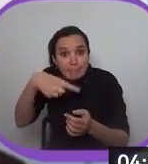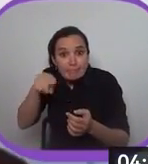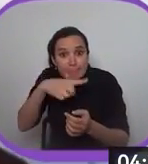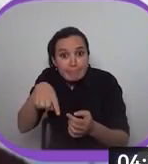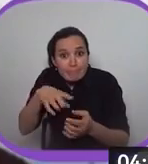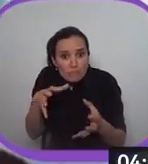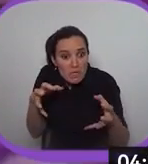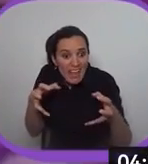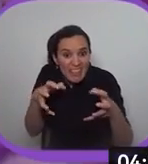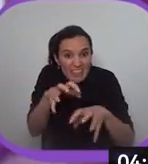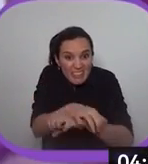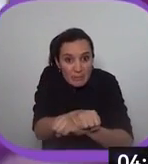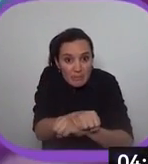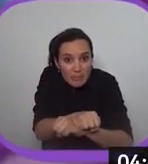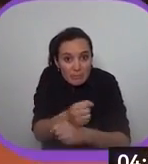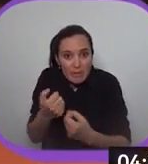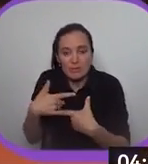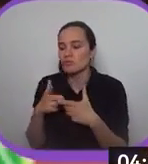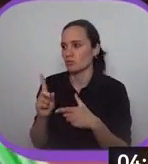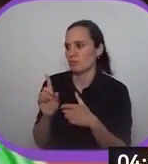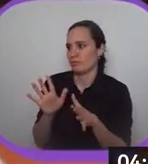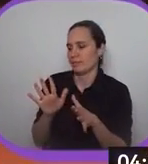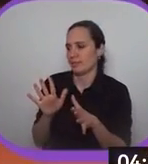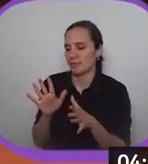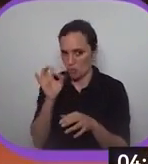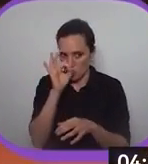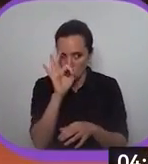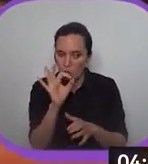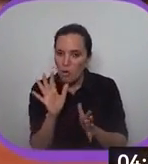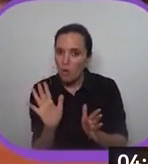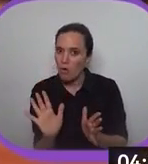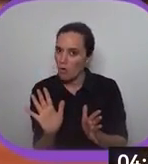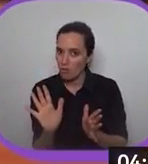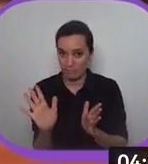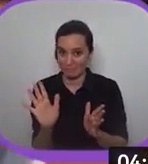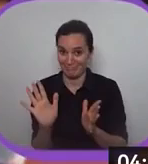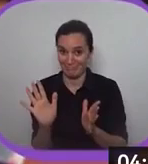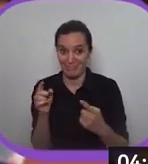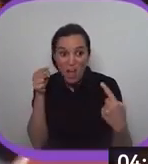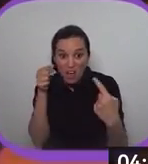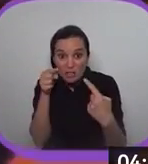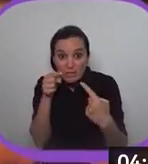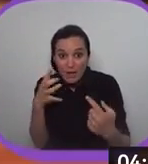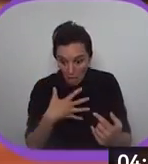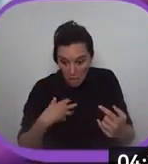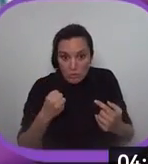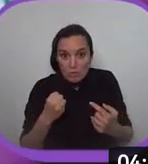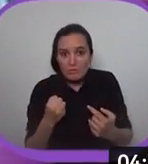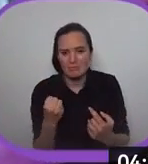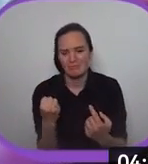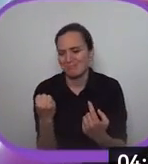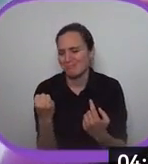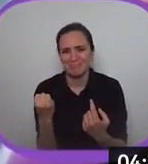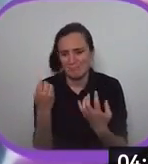nos dará sus rehenes. Por mí. Sage, no lo hagas. Eso nunca. Estarías en manos de tu enemigo mortal.